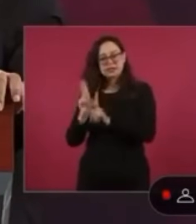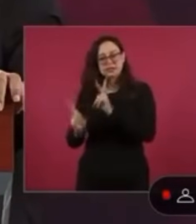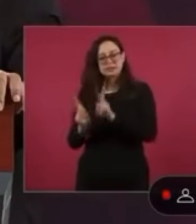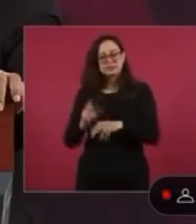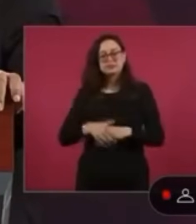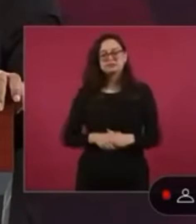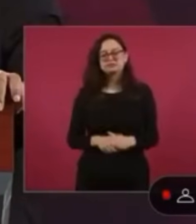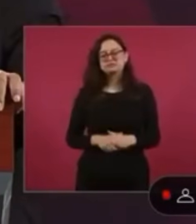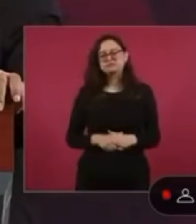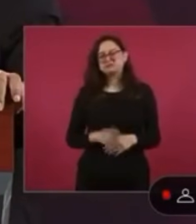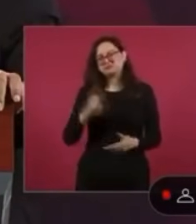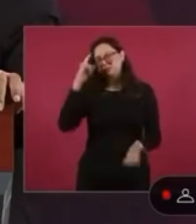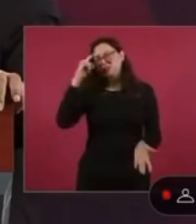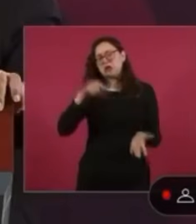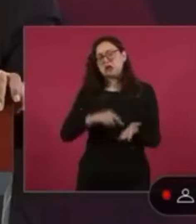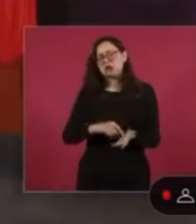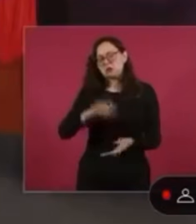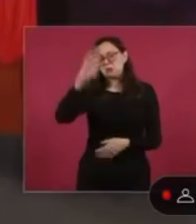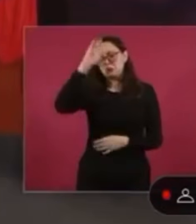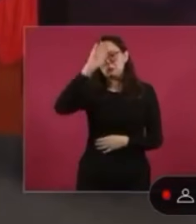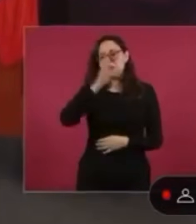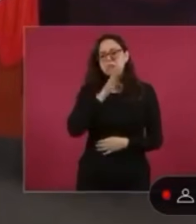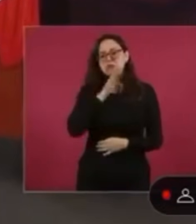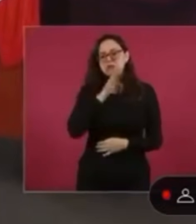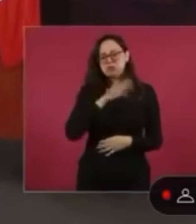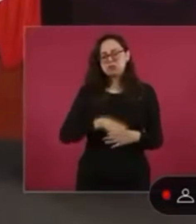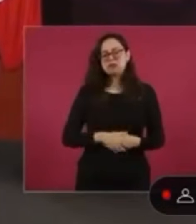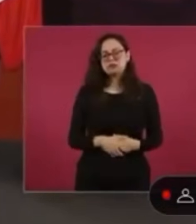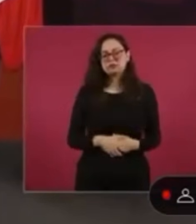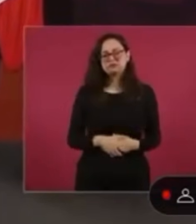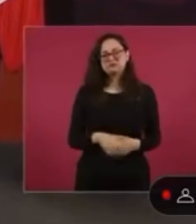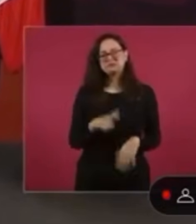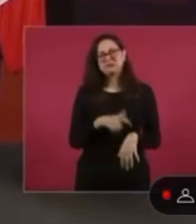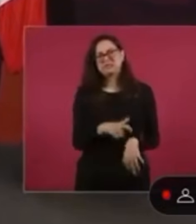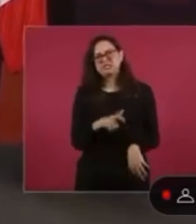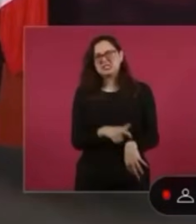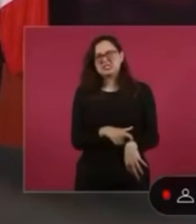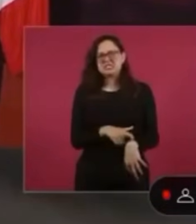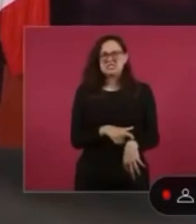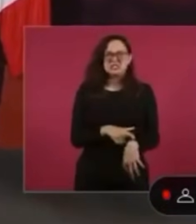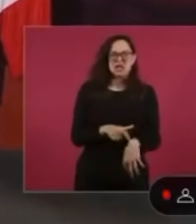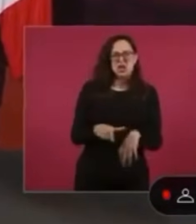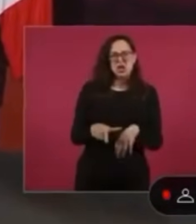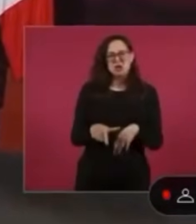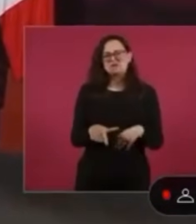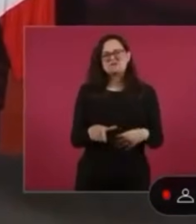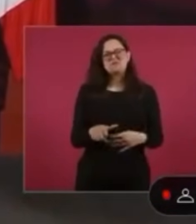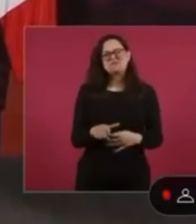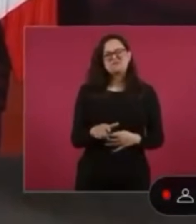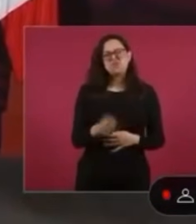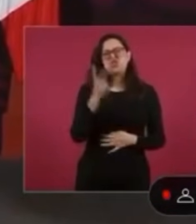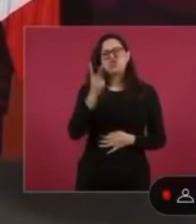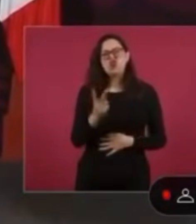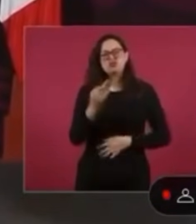Al mediodía de México, como a las 2 de la tarde,